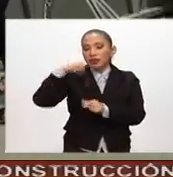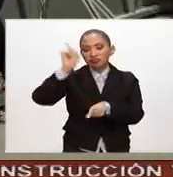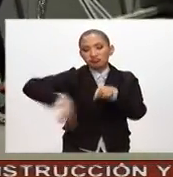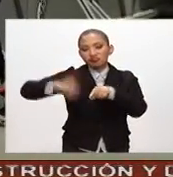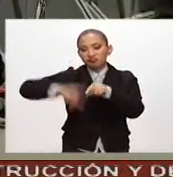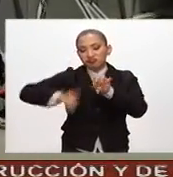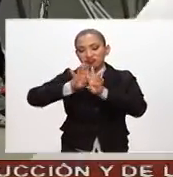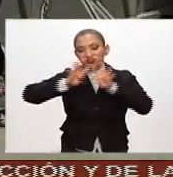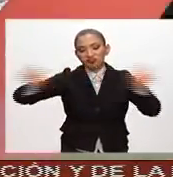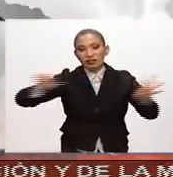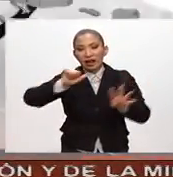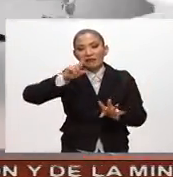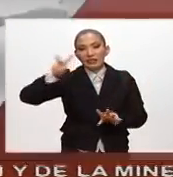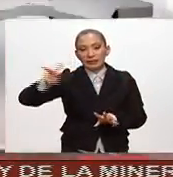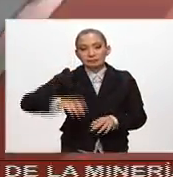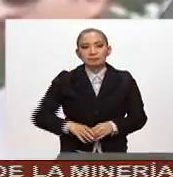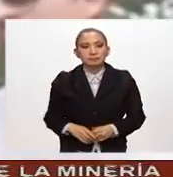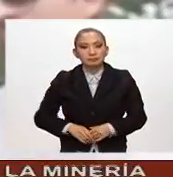liberara esta avenida.